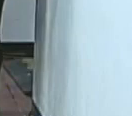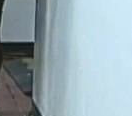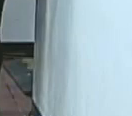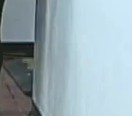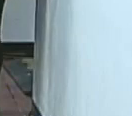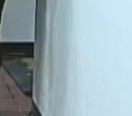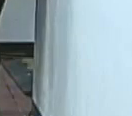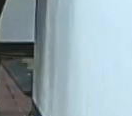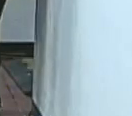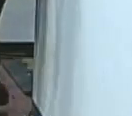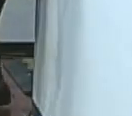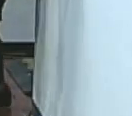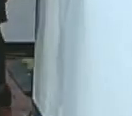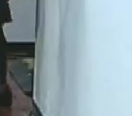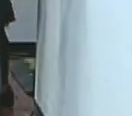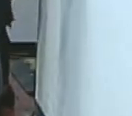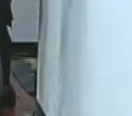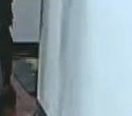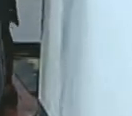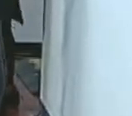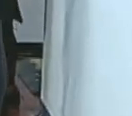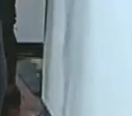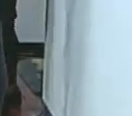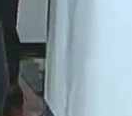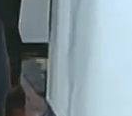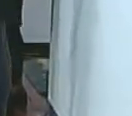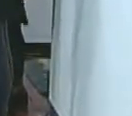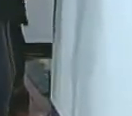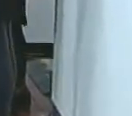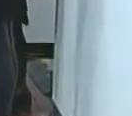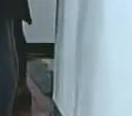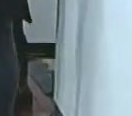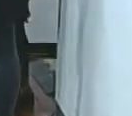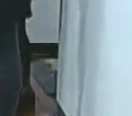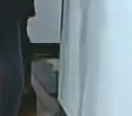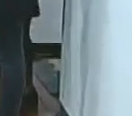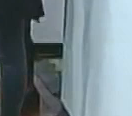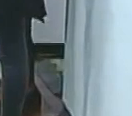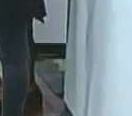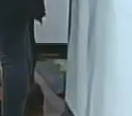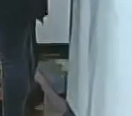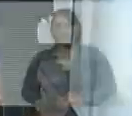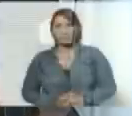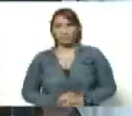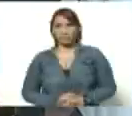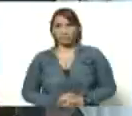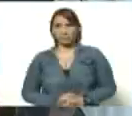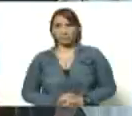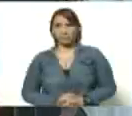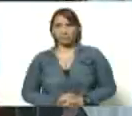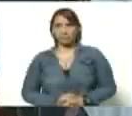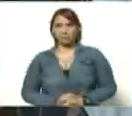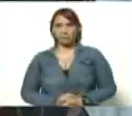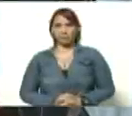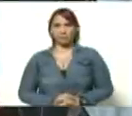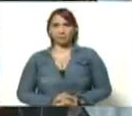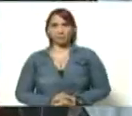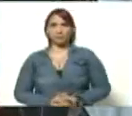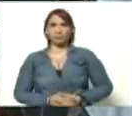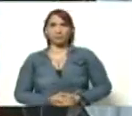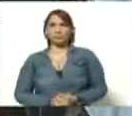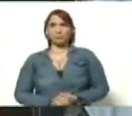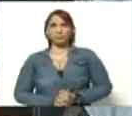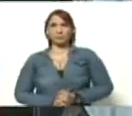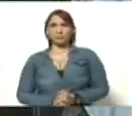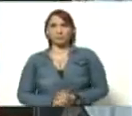patria. Sí, bueno, temprano conversamos con este grupo de estudiantes, vicepresidente, estamos muy contentos, muy felices, porque realmente